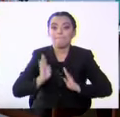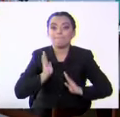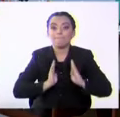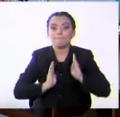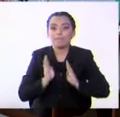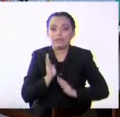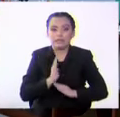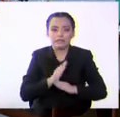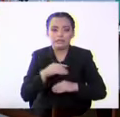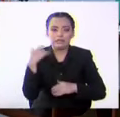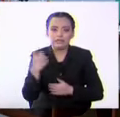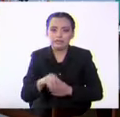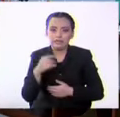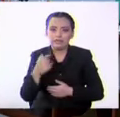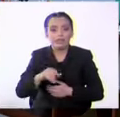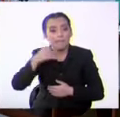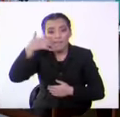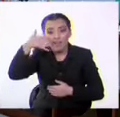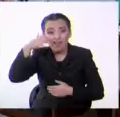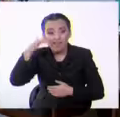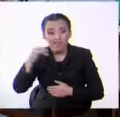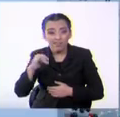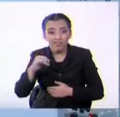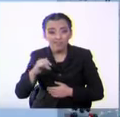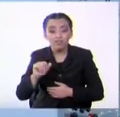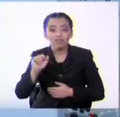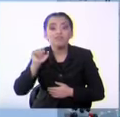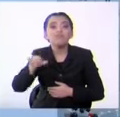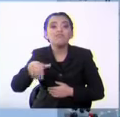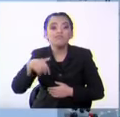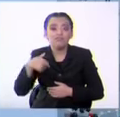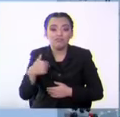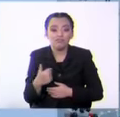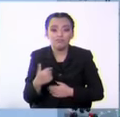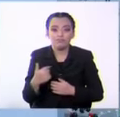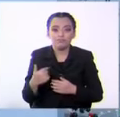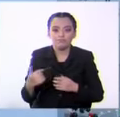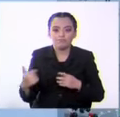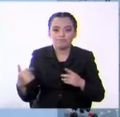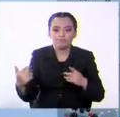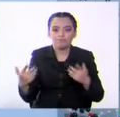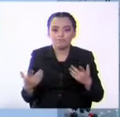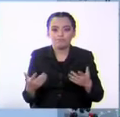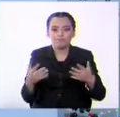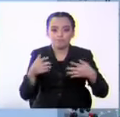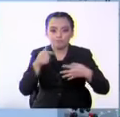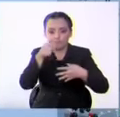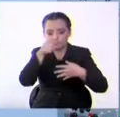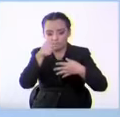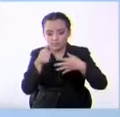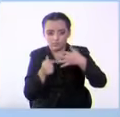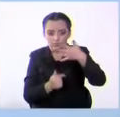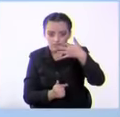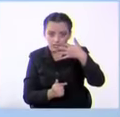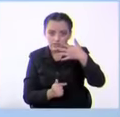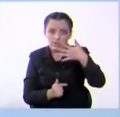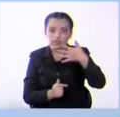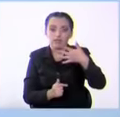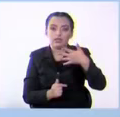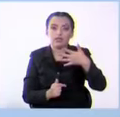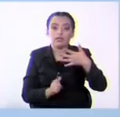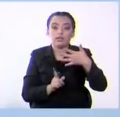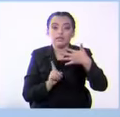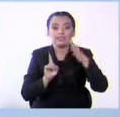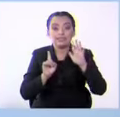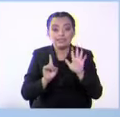amenazada. Las amenazas a la biodiversidad las podemos agrupar en 6 categorías y cada una de estas